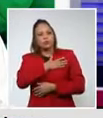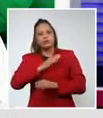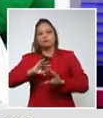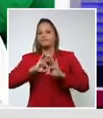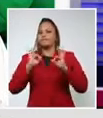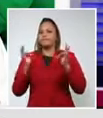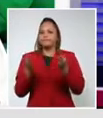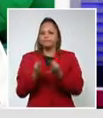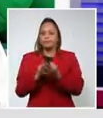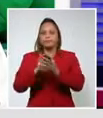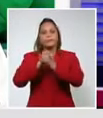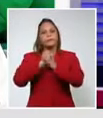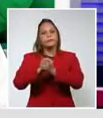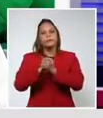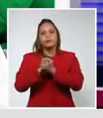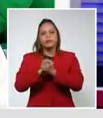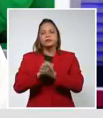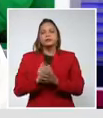familiares y amistades.